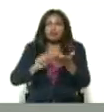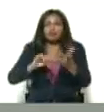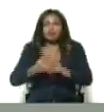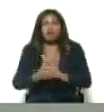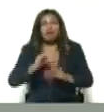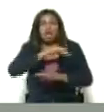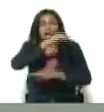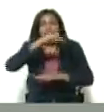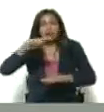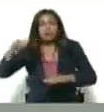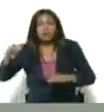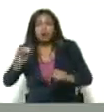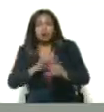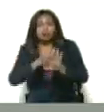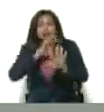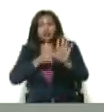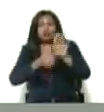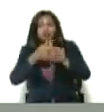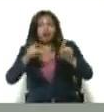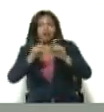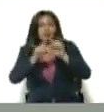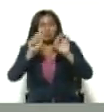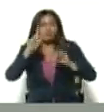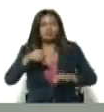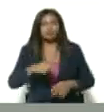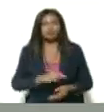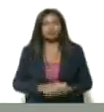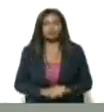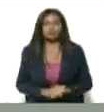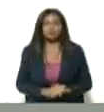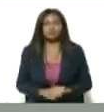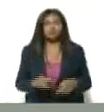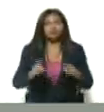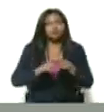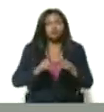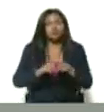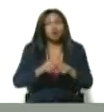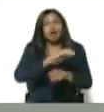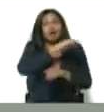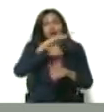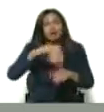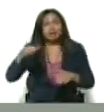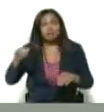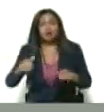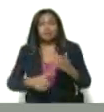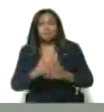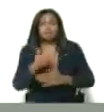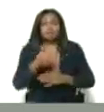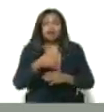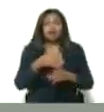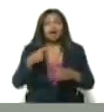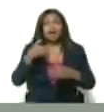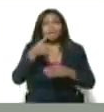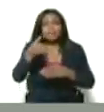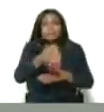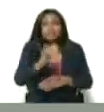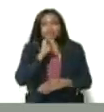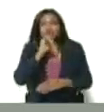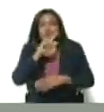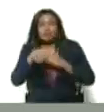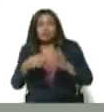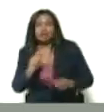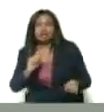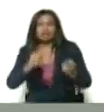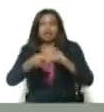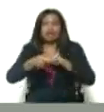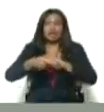mar multiplica los peces, cómo el mar multiplica los peces y cómo los informes del cambio